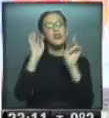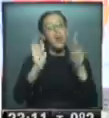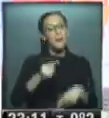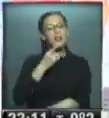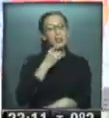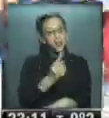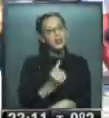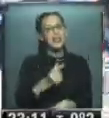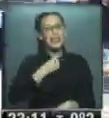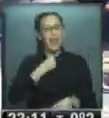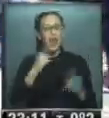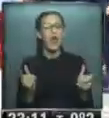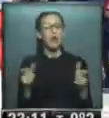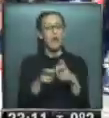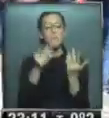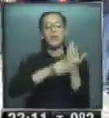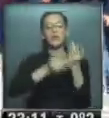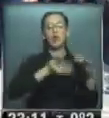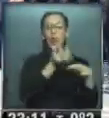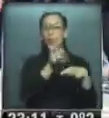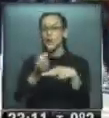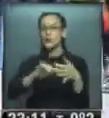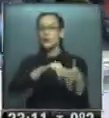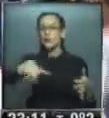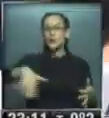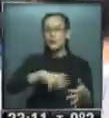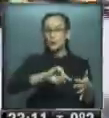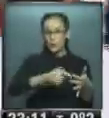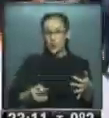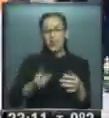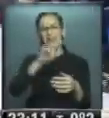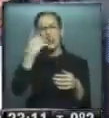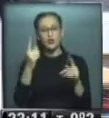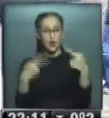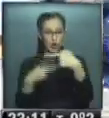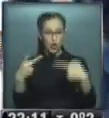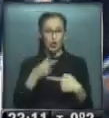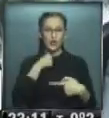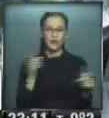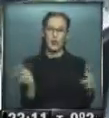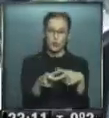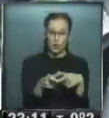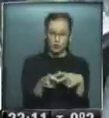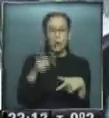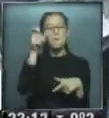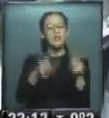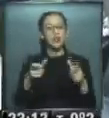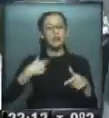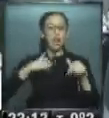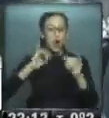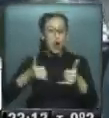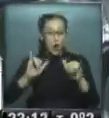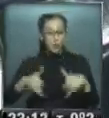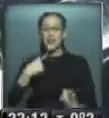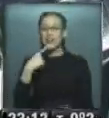expresaron su voluntad de reunirse con los ministros de Educación de la ciudad, Esteban Bullrich, y de la Nación, Alberto Scileoni. Los jóvenes advirtieron que en